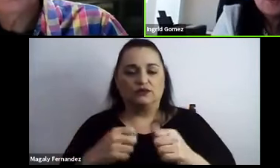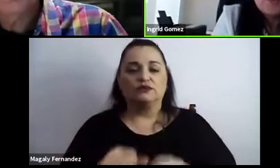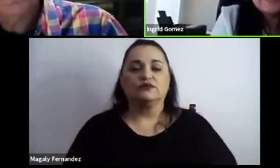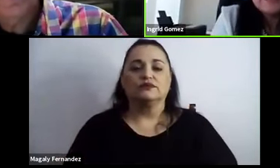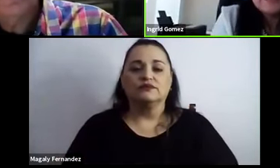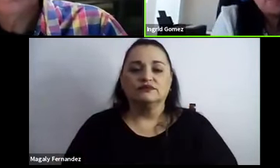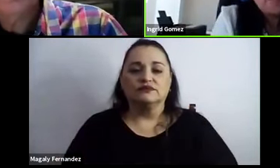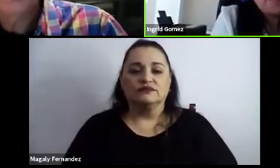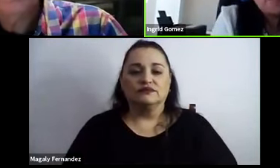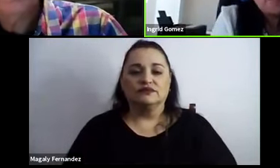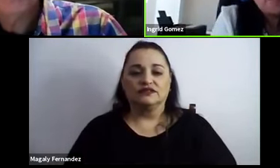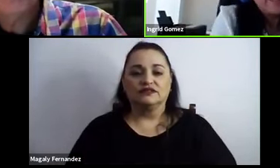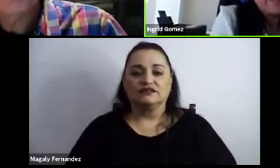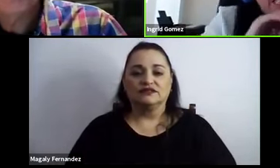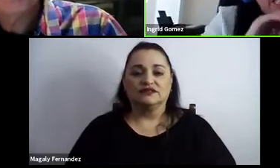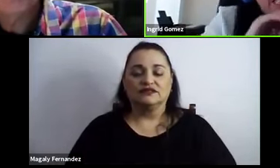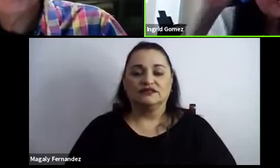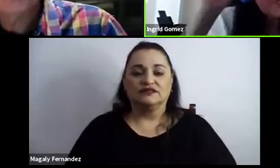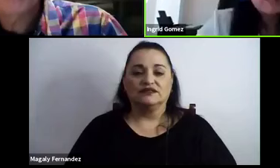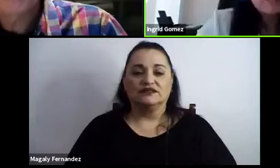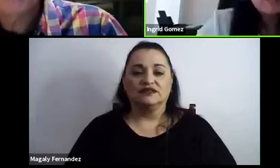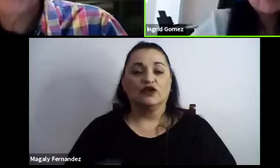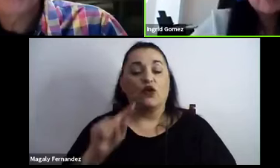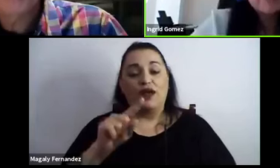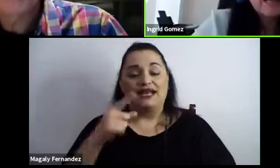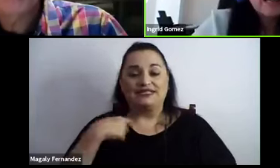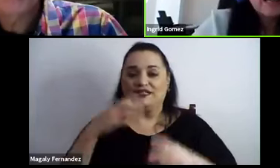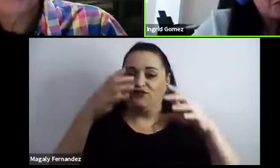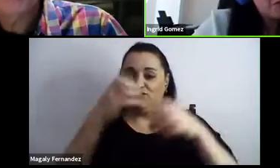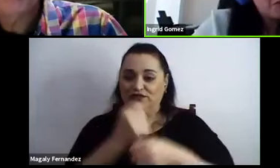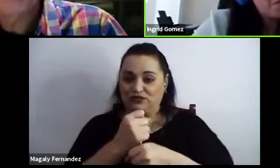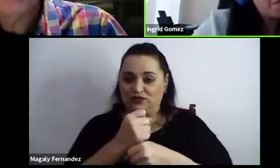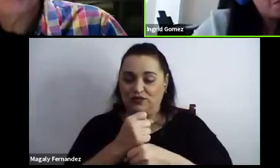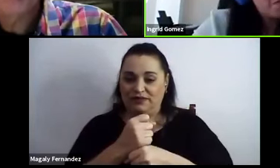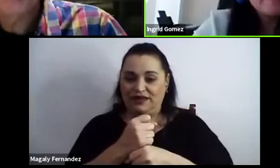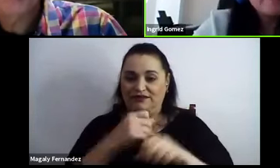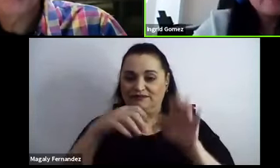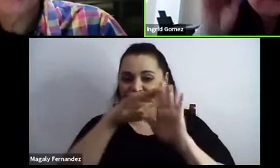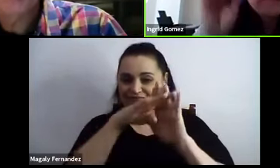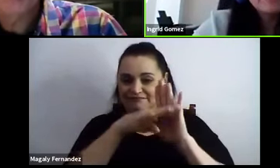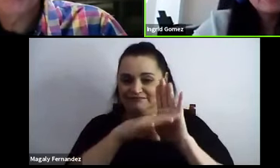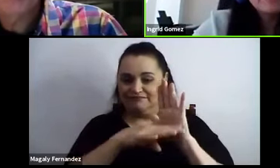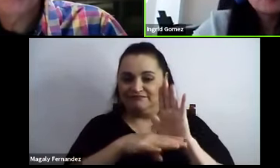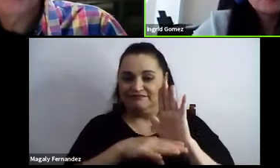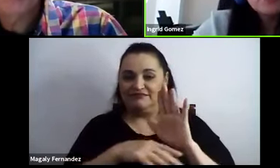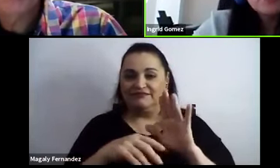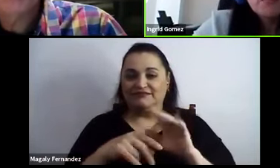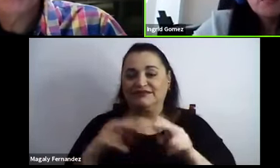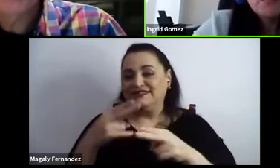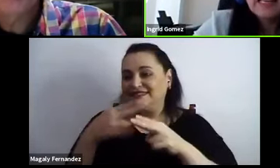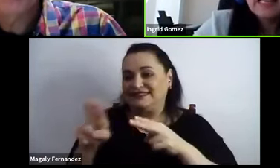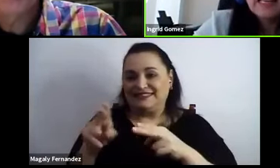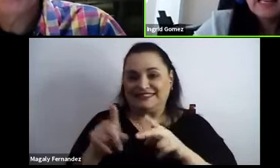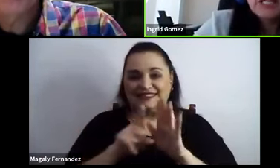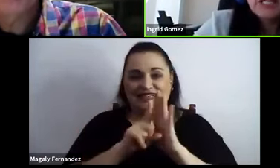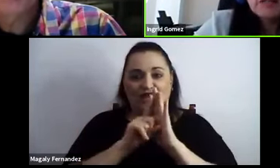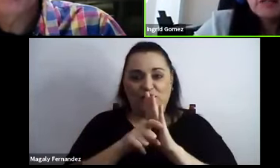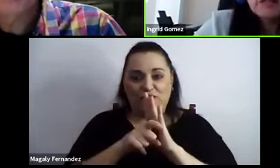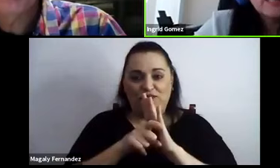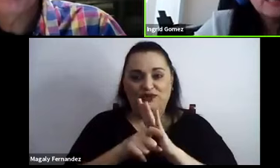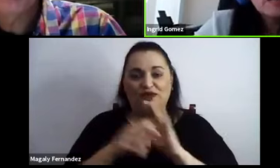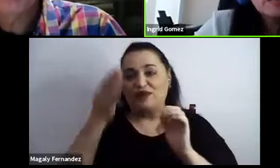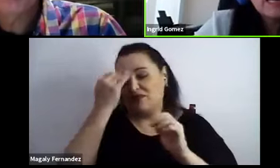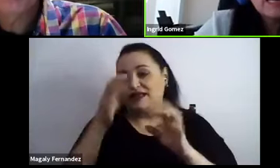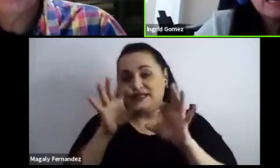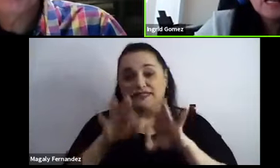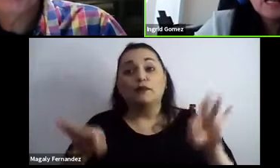con esta recapitulación breves segundos porque es